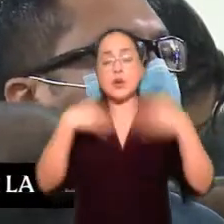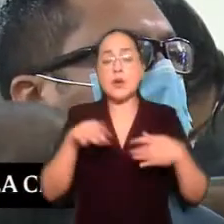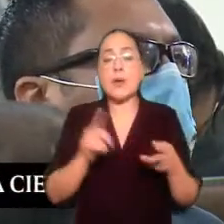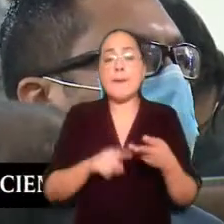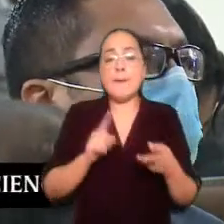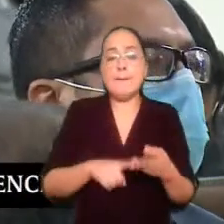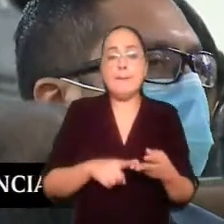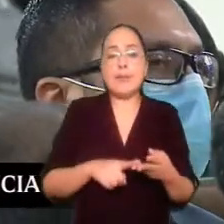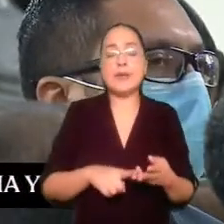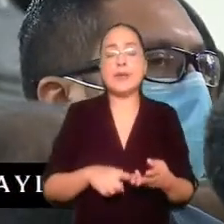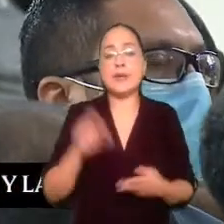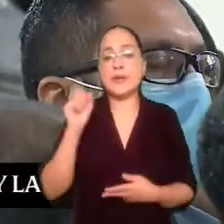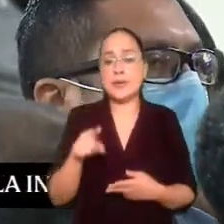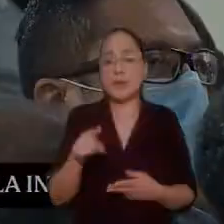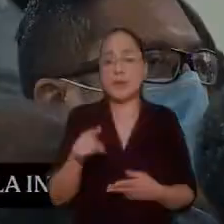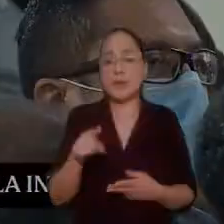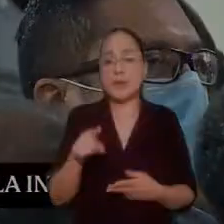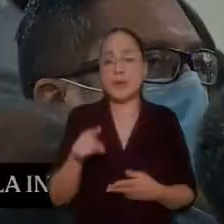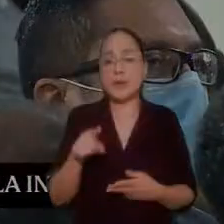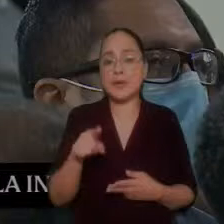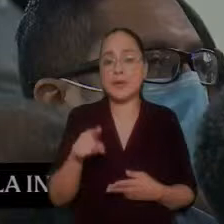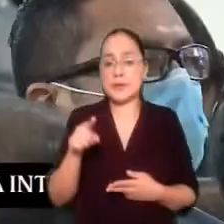también preguntarle si ya está listo